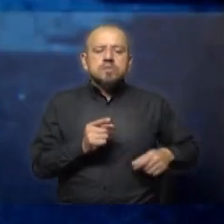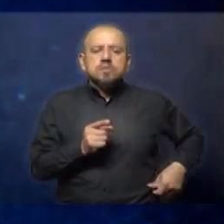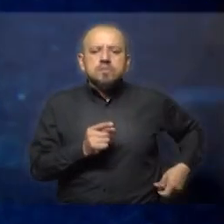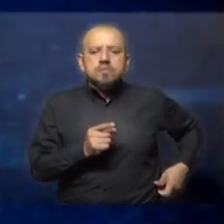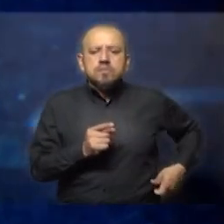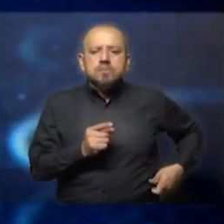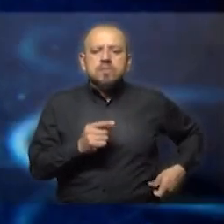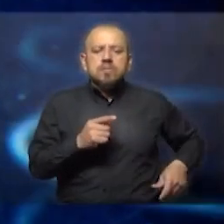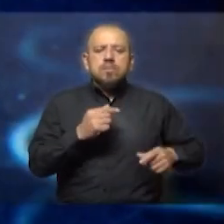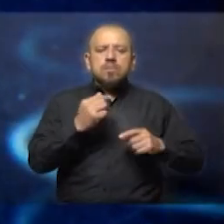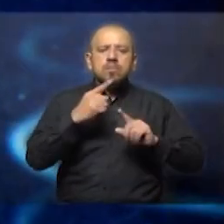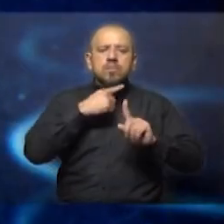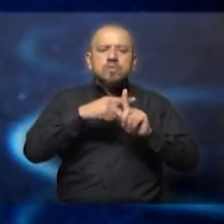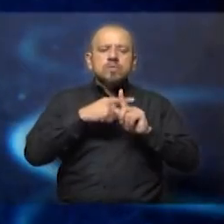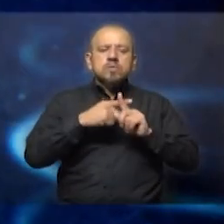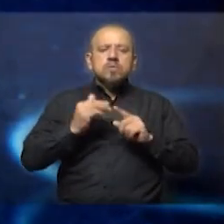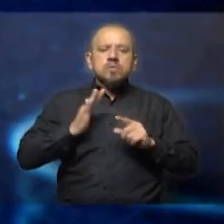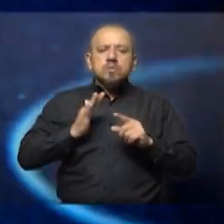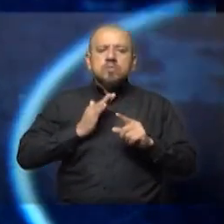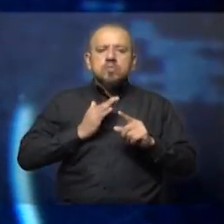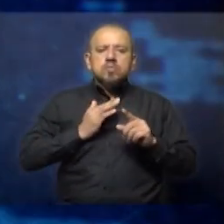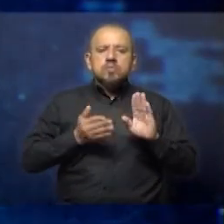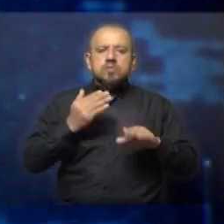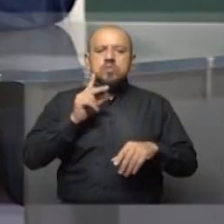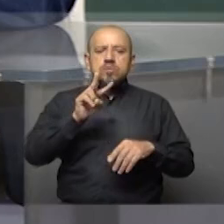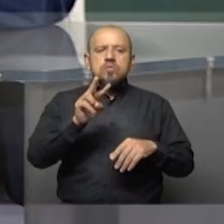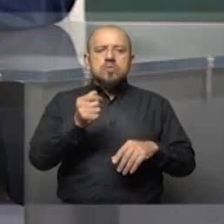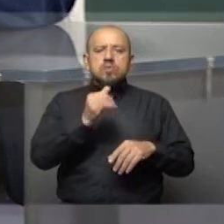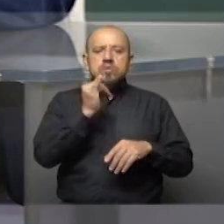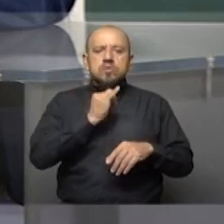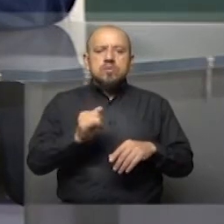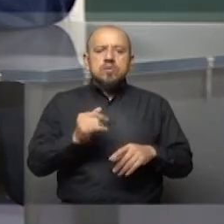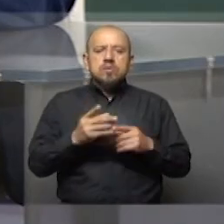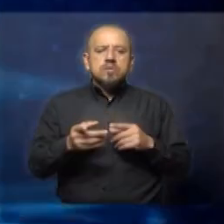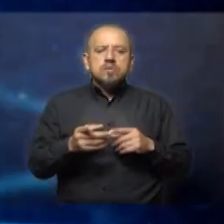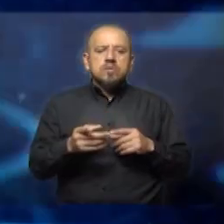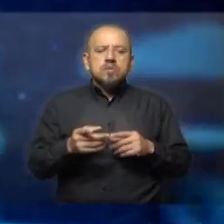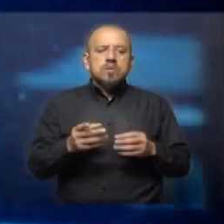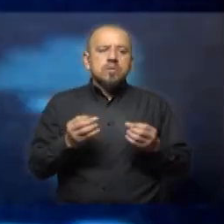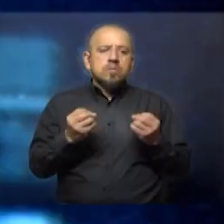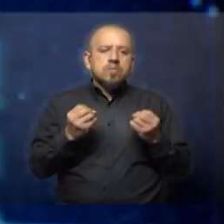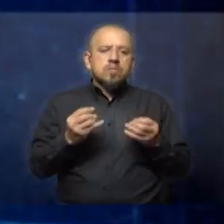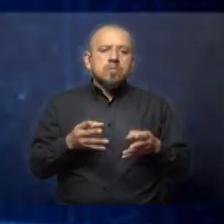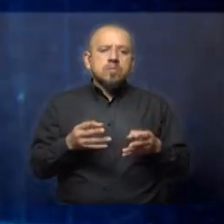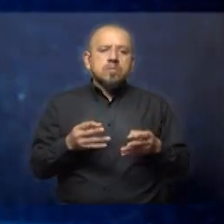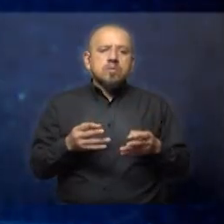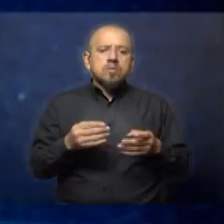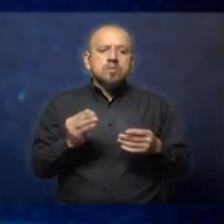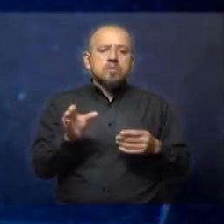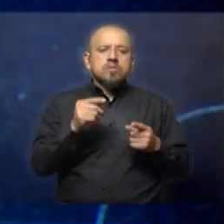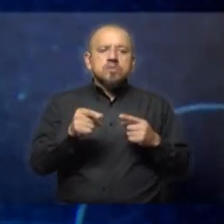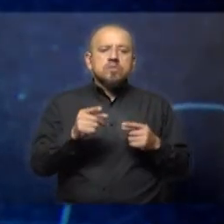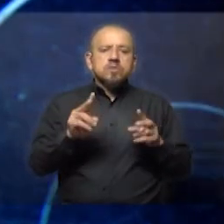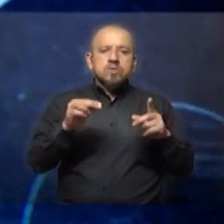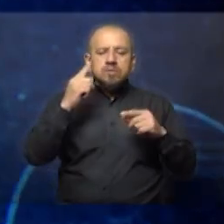positivo sobre la mujer sobre la figura de la mujer que va a Ferreira Sí por qué bueno porque todos estos